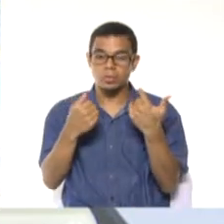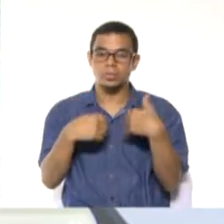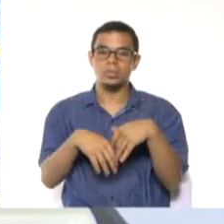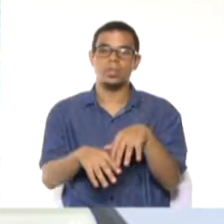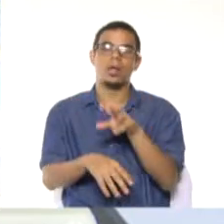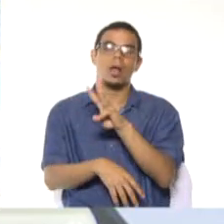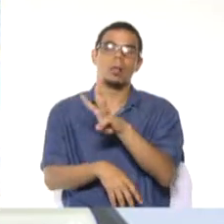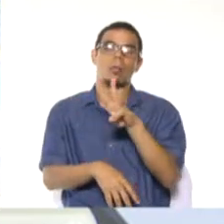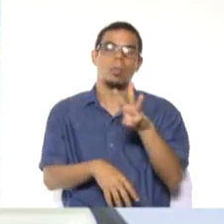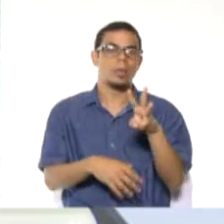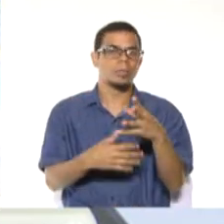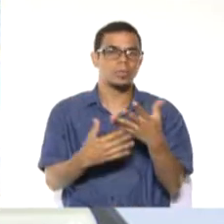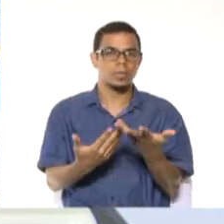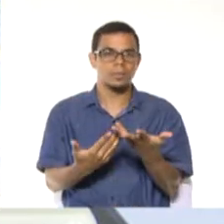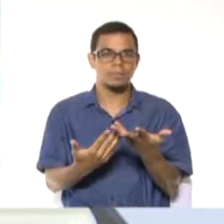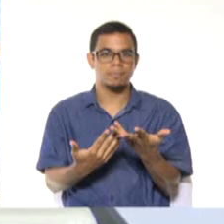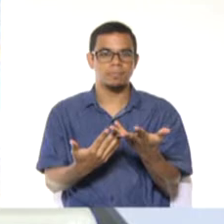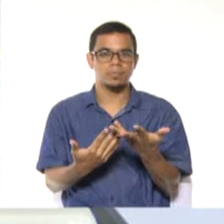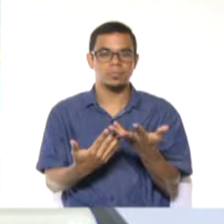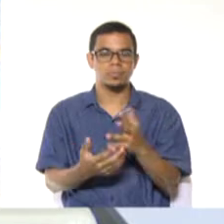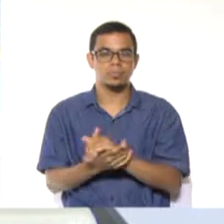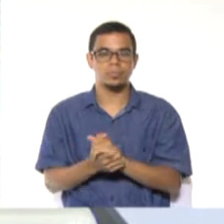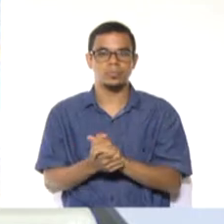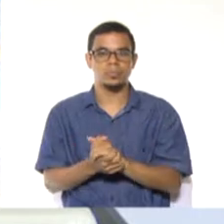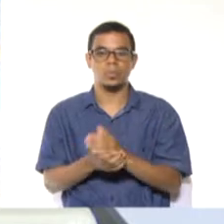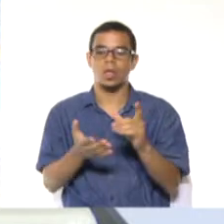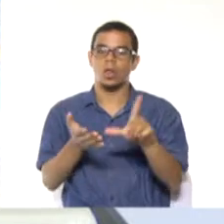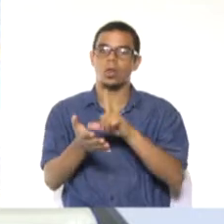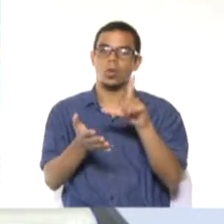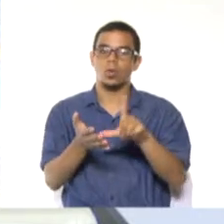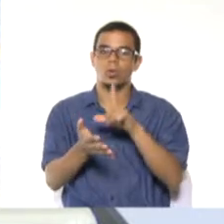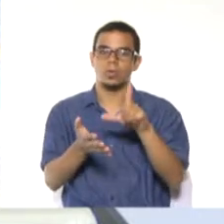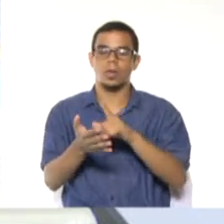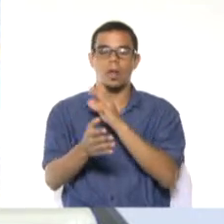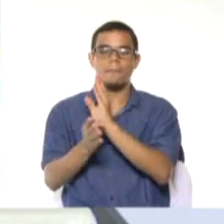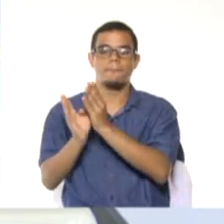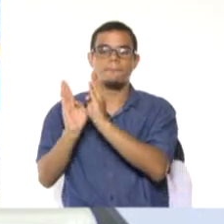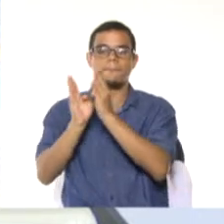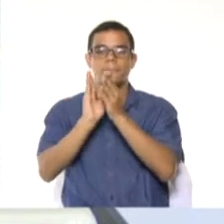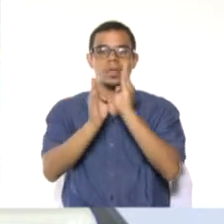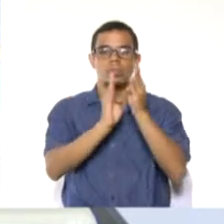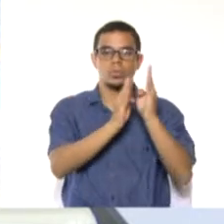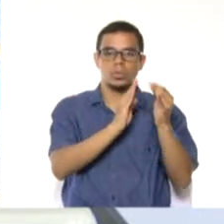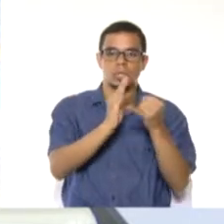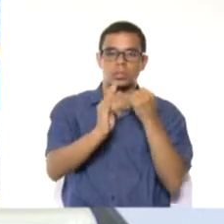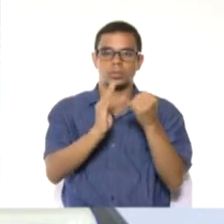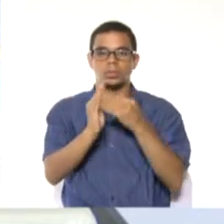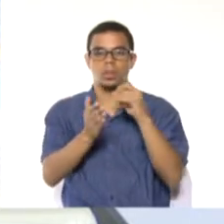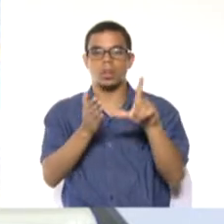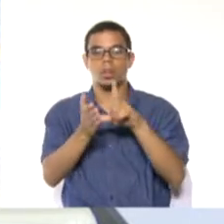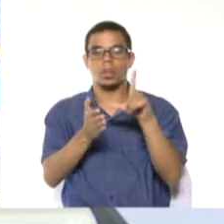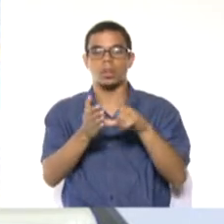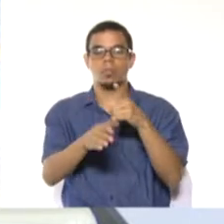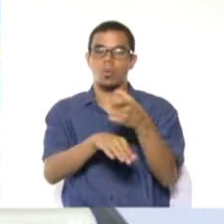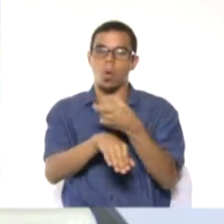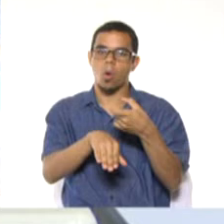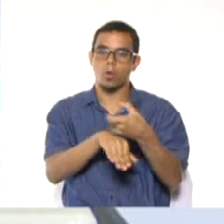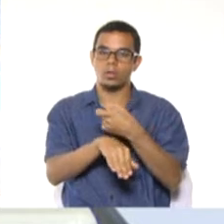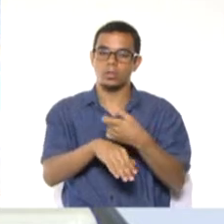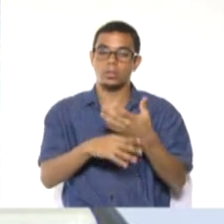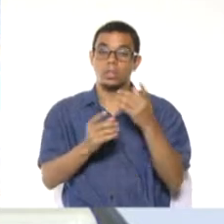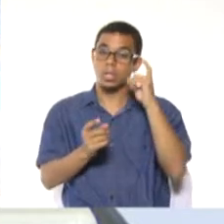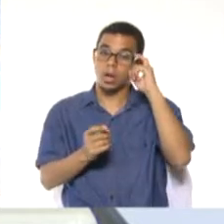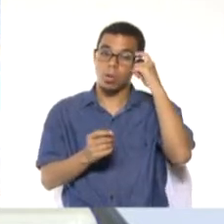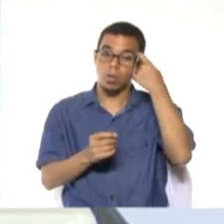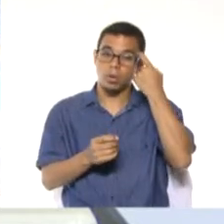nuestra página web y nuestros textos que están en sus bibliotecas, en nuestras instituciones, como es la colección Bicentenario. Recuerden que es